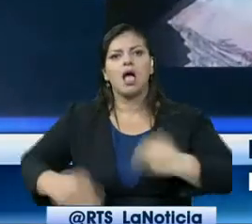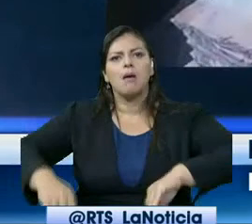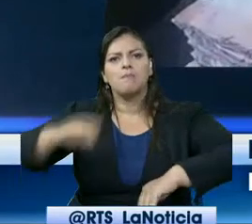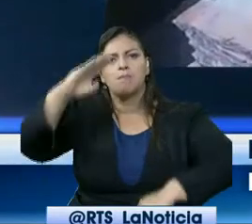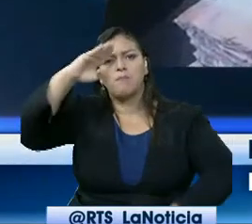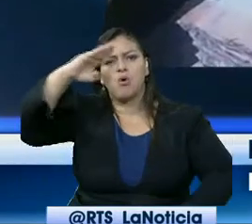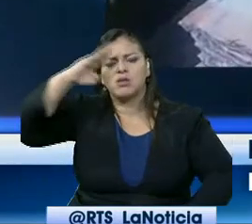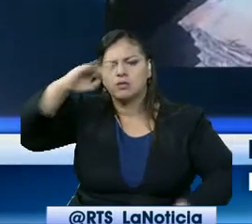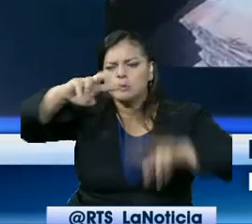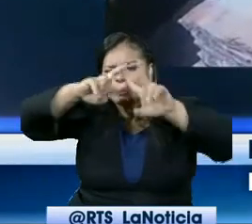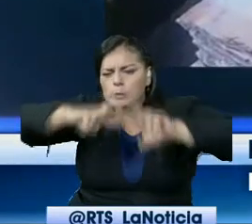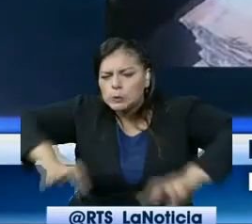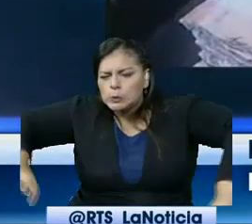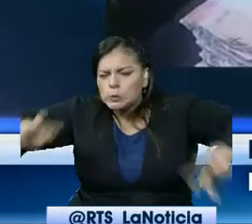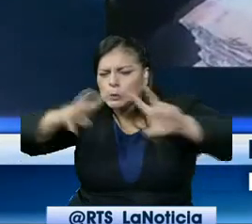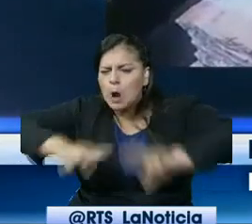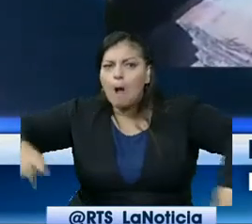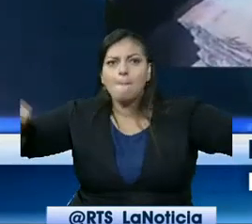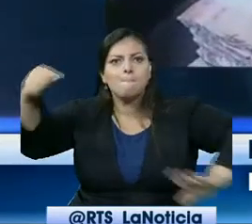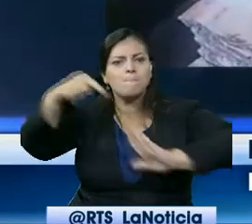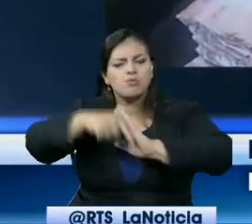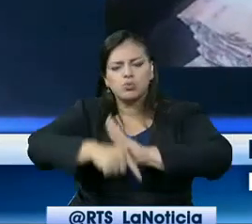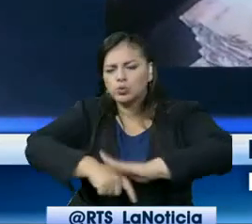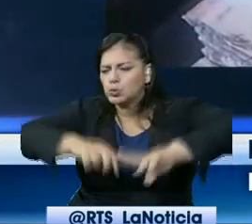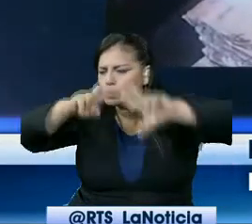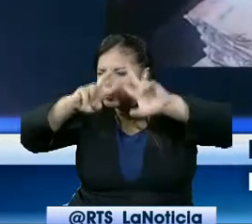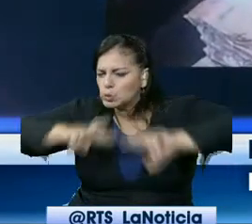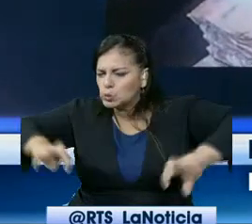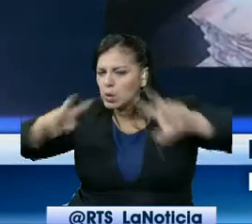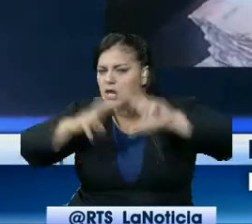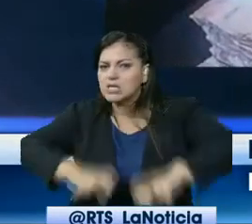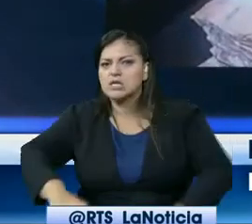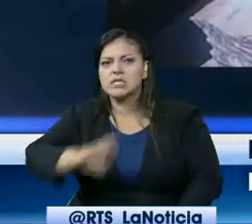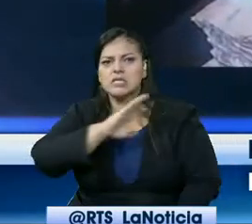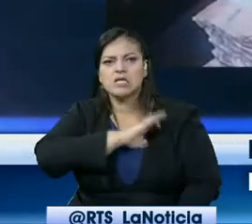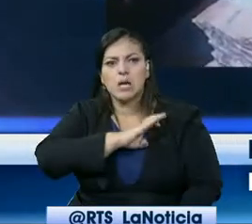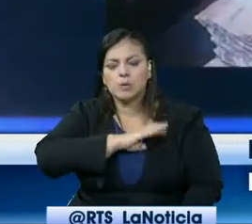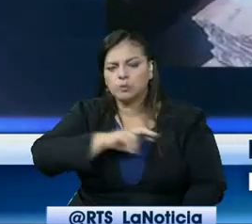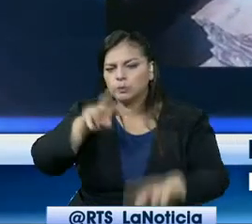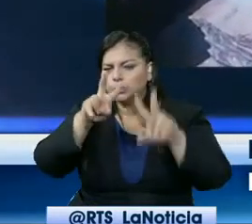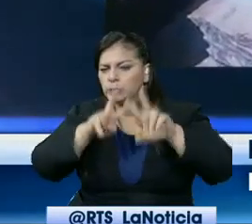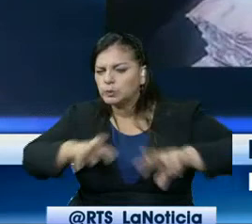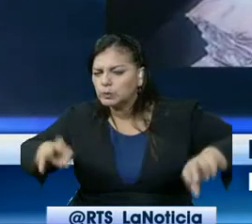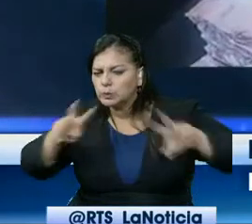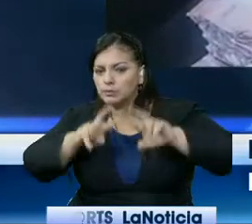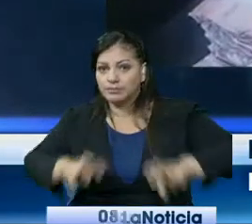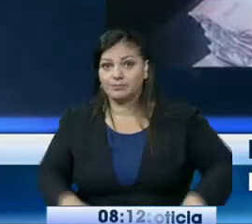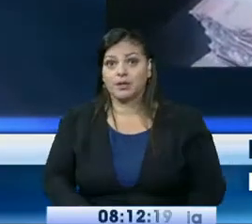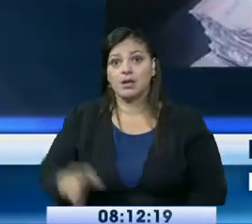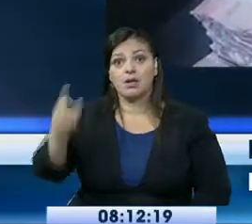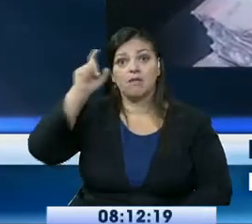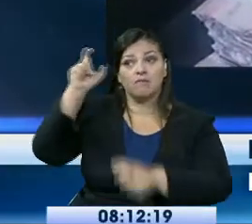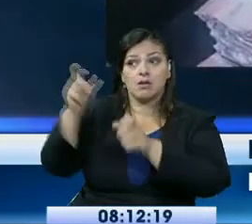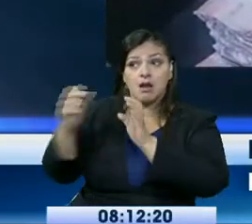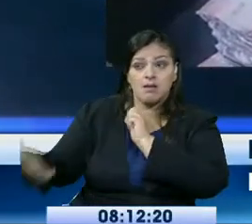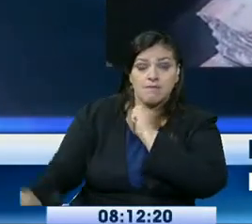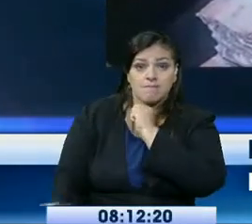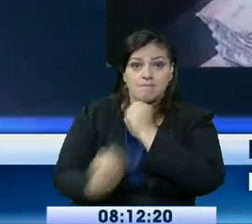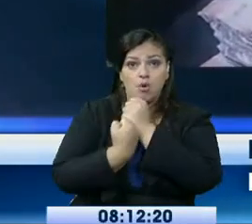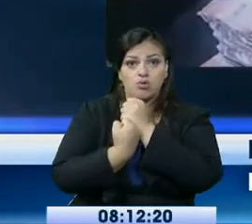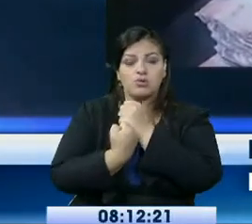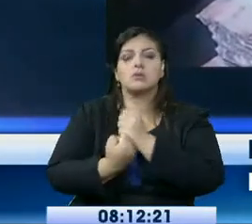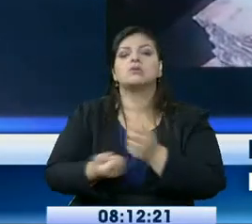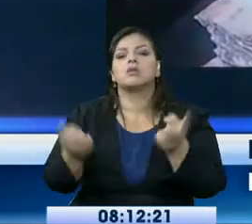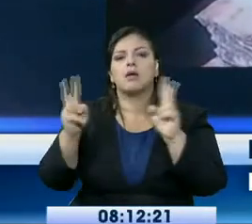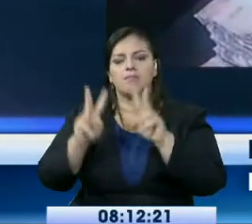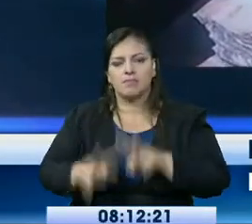profunda, científica y técnica que ha realizado Policía Nacional, obviamente en coordinación con la Fiscalía y con el